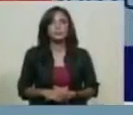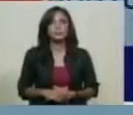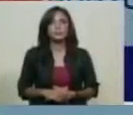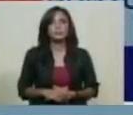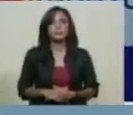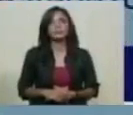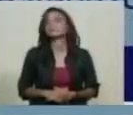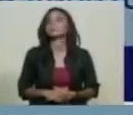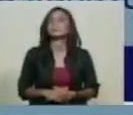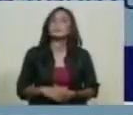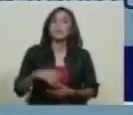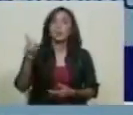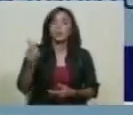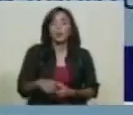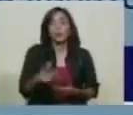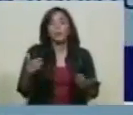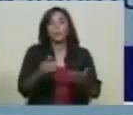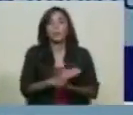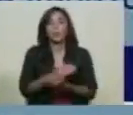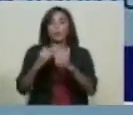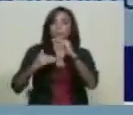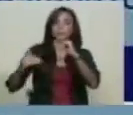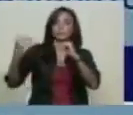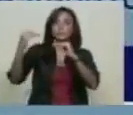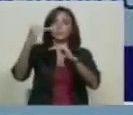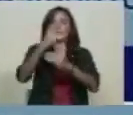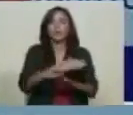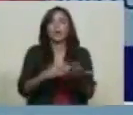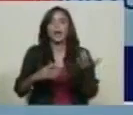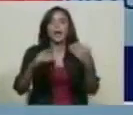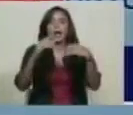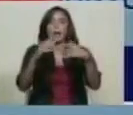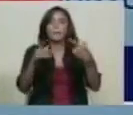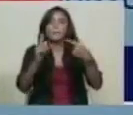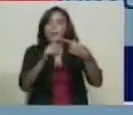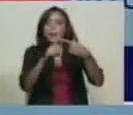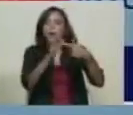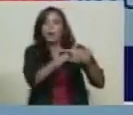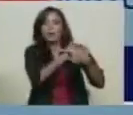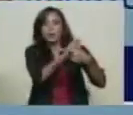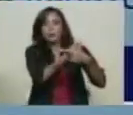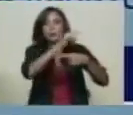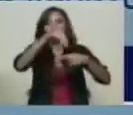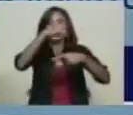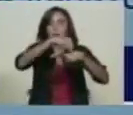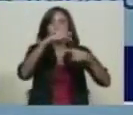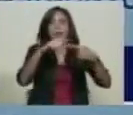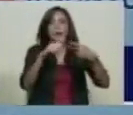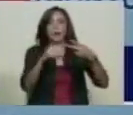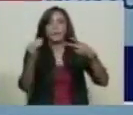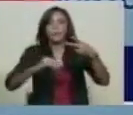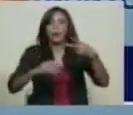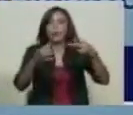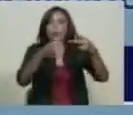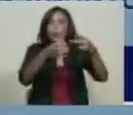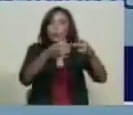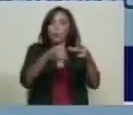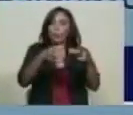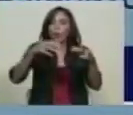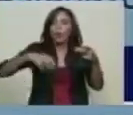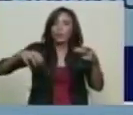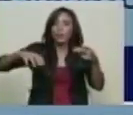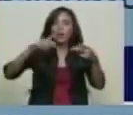nosotros tenemos distintos niveles. Tenemos la dirección nacional, tenemos la dirección, los equipos políticos estatales, equipos políticos